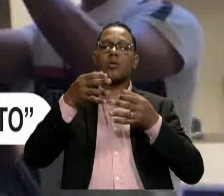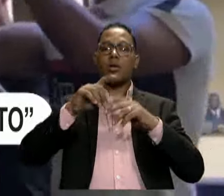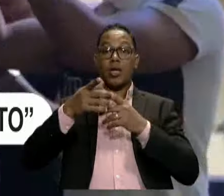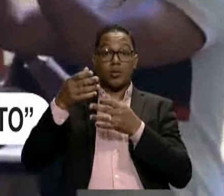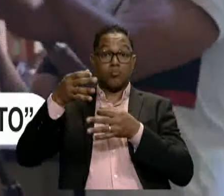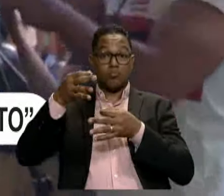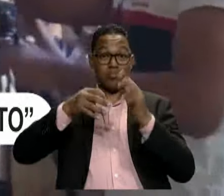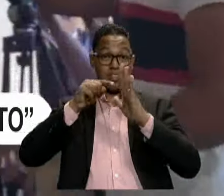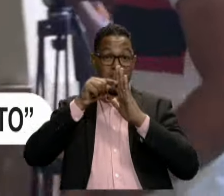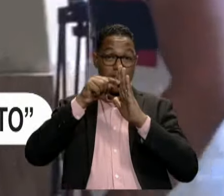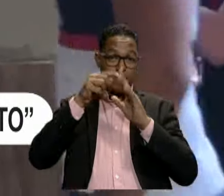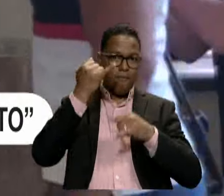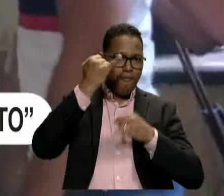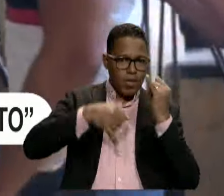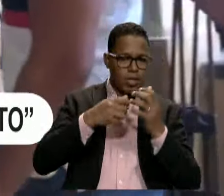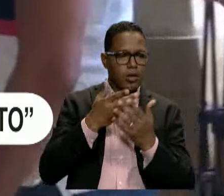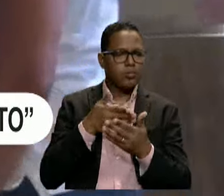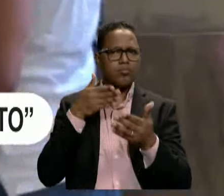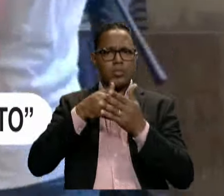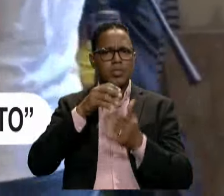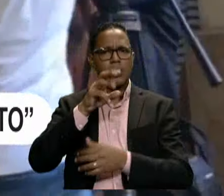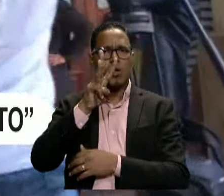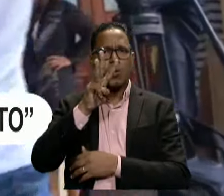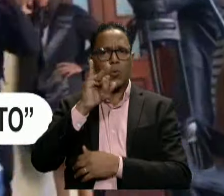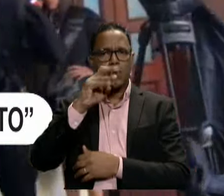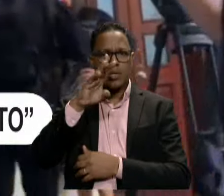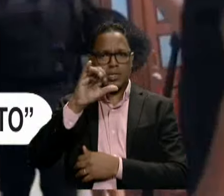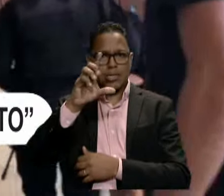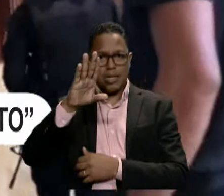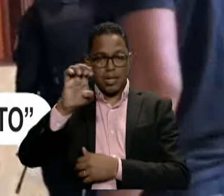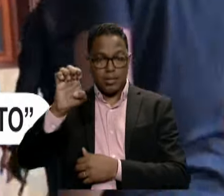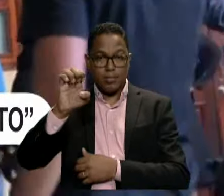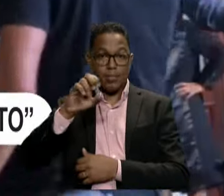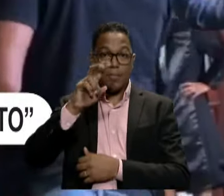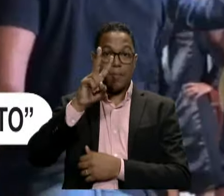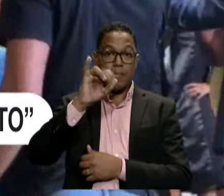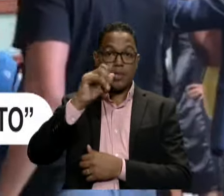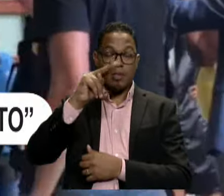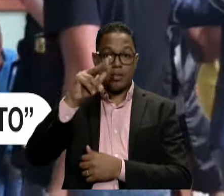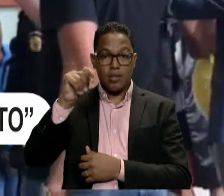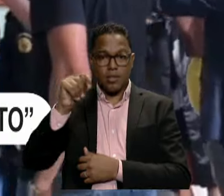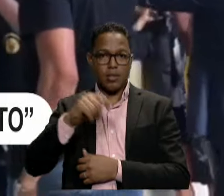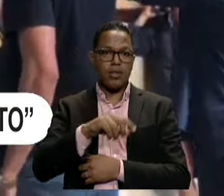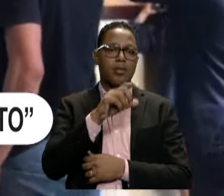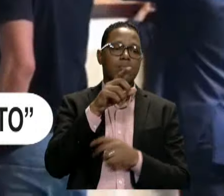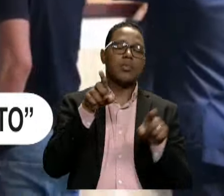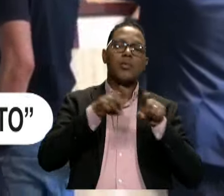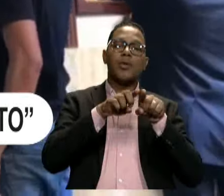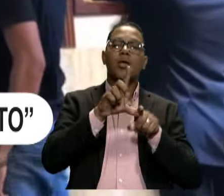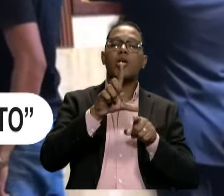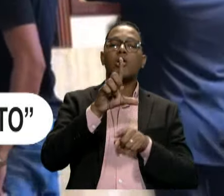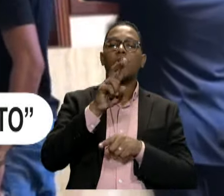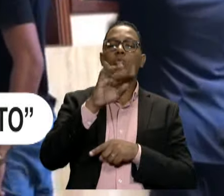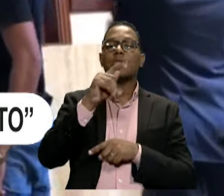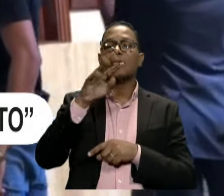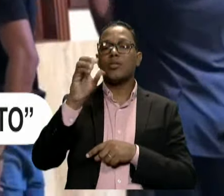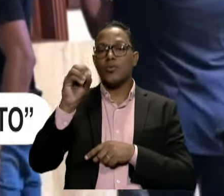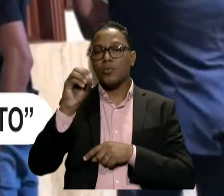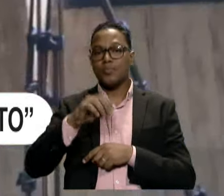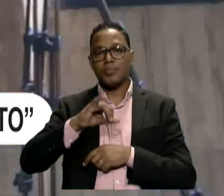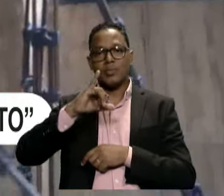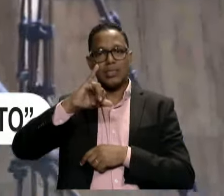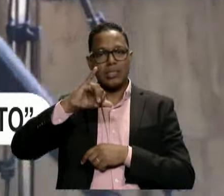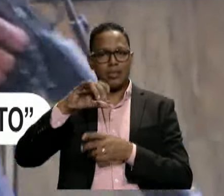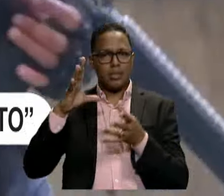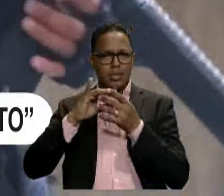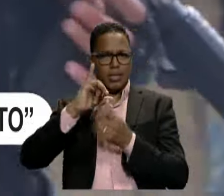Vincent Carmona, alias el Doctorcito. Así también Luis Brito Troncoso, alias Luisito, y el nombrado de Jesús Pérez